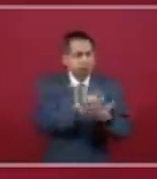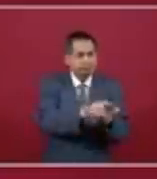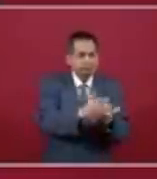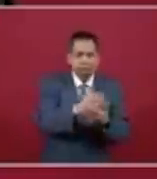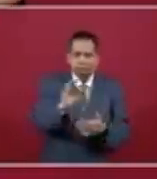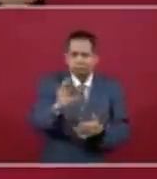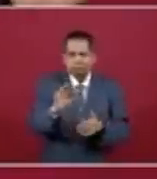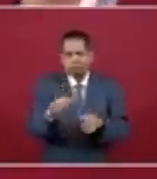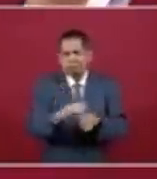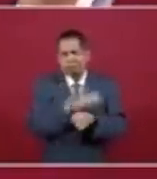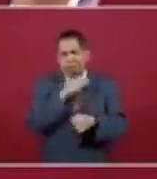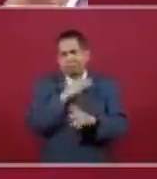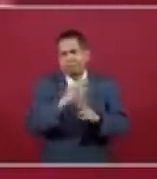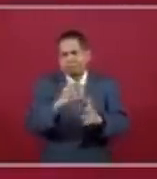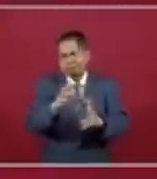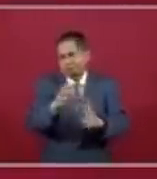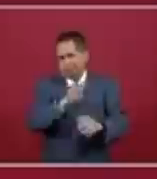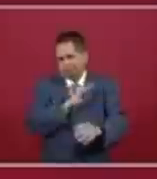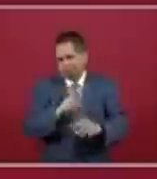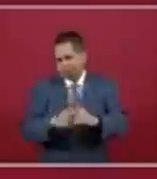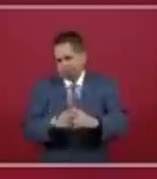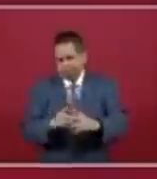cuando mucho o en promedio.